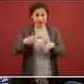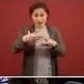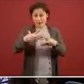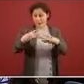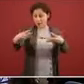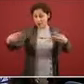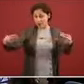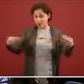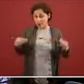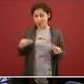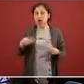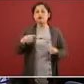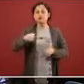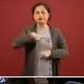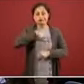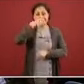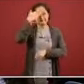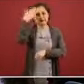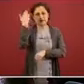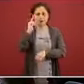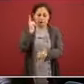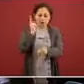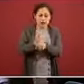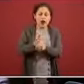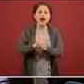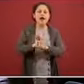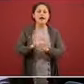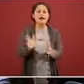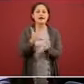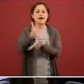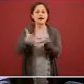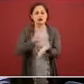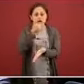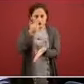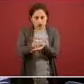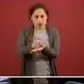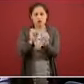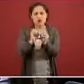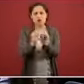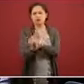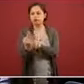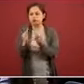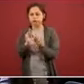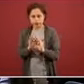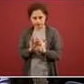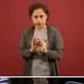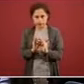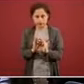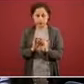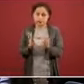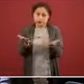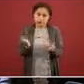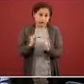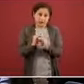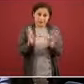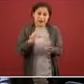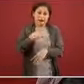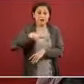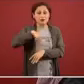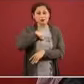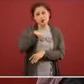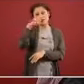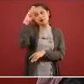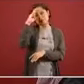focalizada principalmente en las zonas urbanas y las metropolitanas, definitivamente es deseable que tengan un